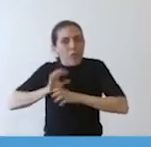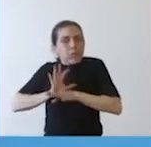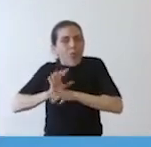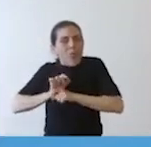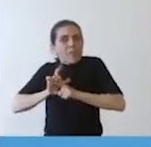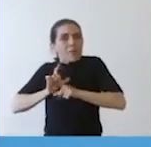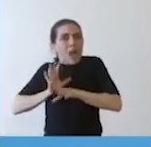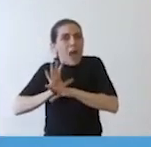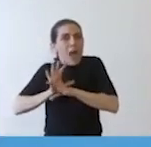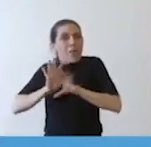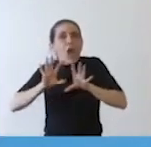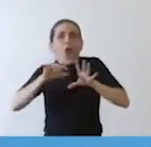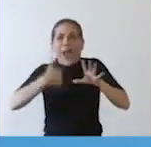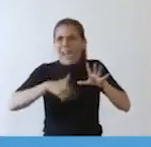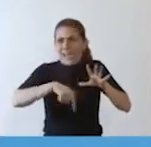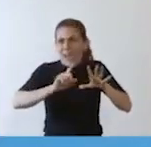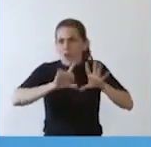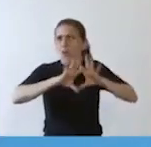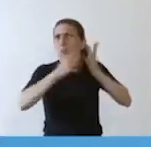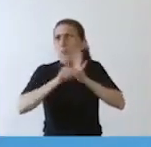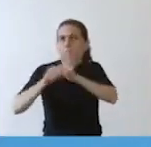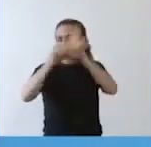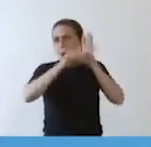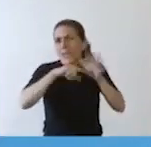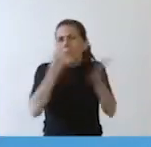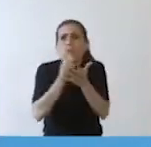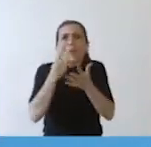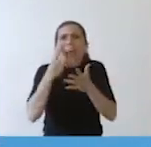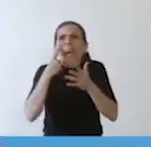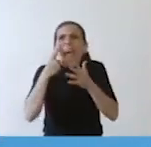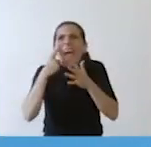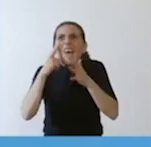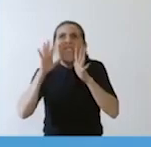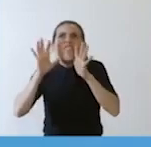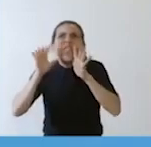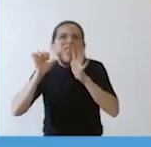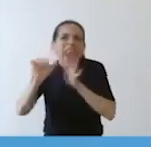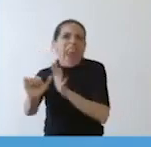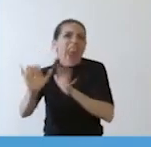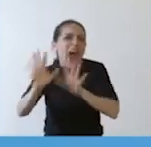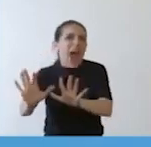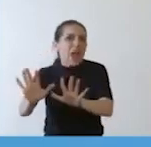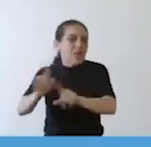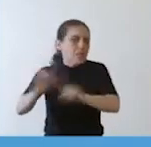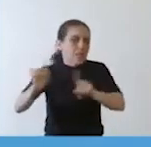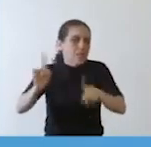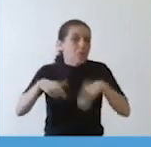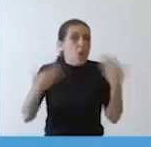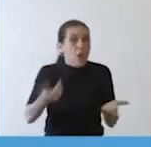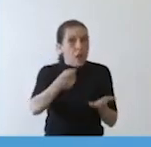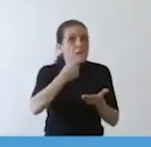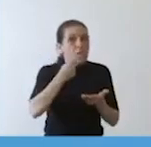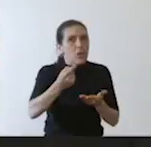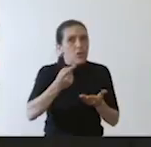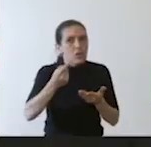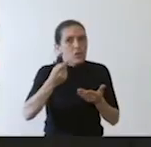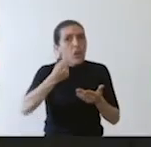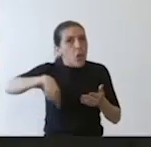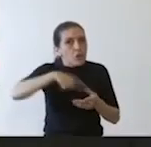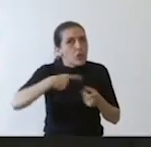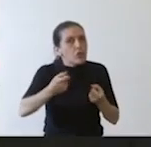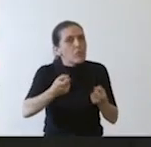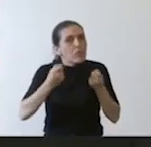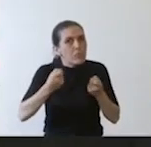mundo, es prácticamente imposible. Entonces, el foco, y eso es un mensaje que nosotros realmente